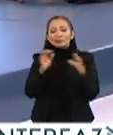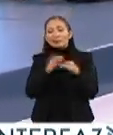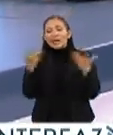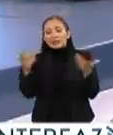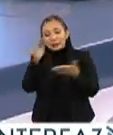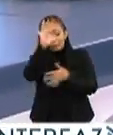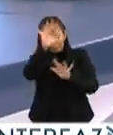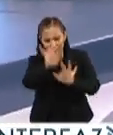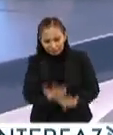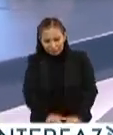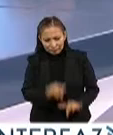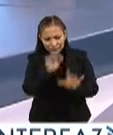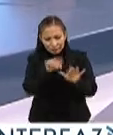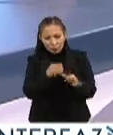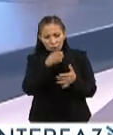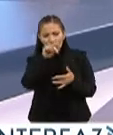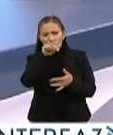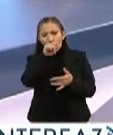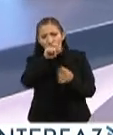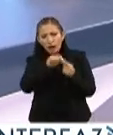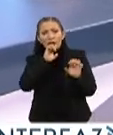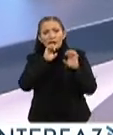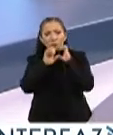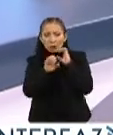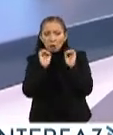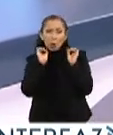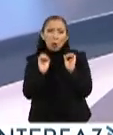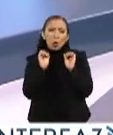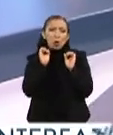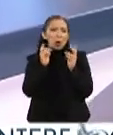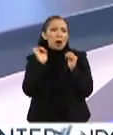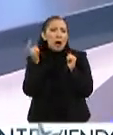un texto, un reportaje, una nota o una entrevista